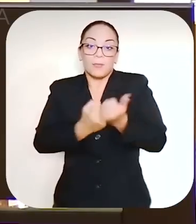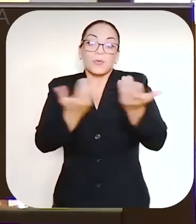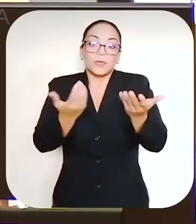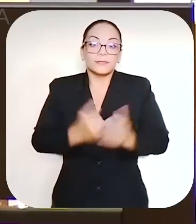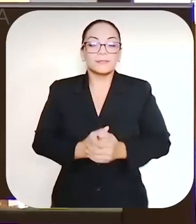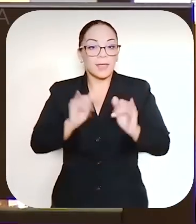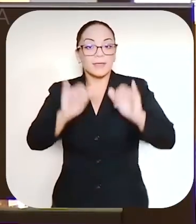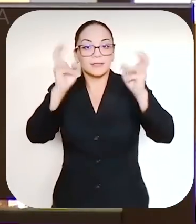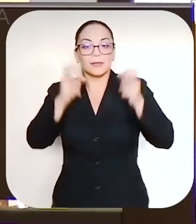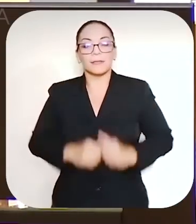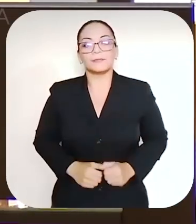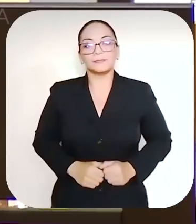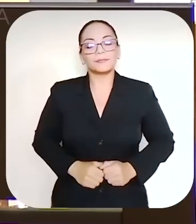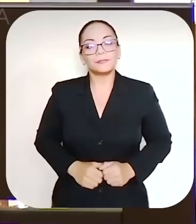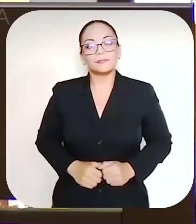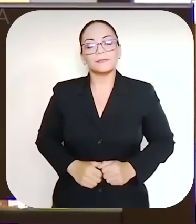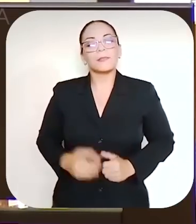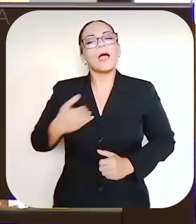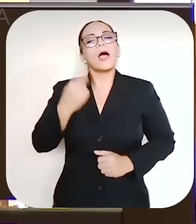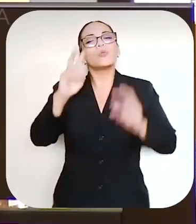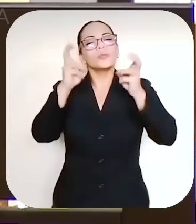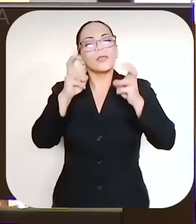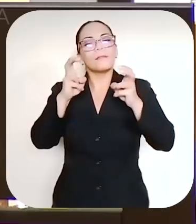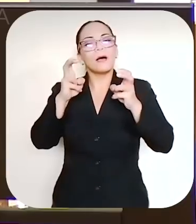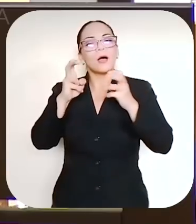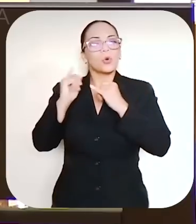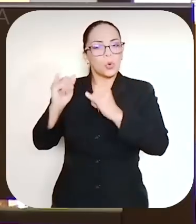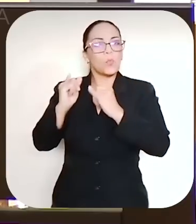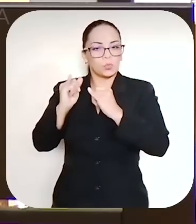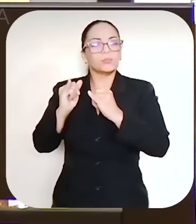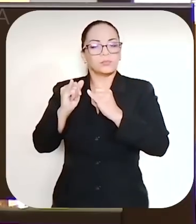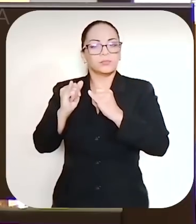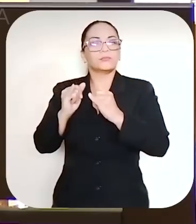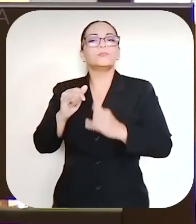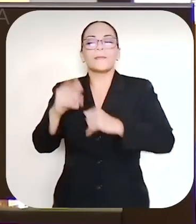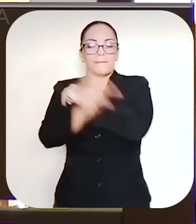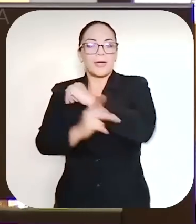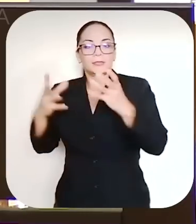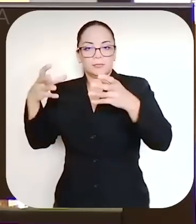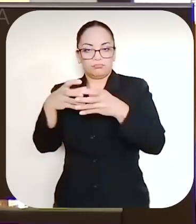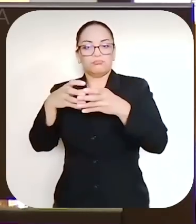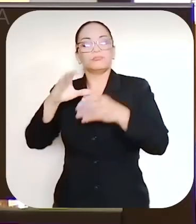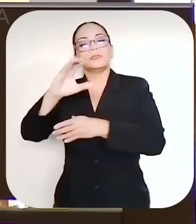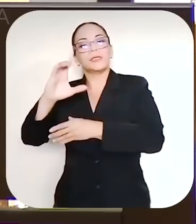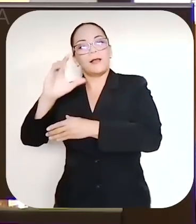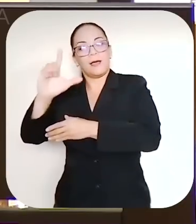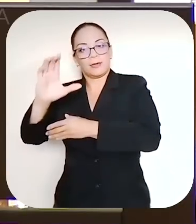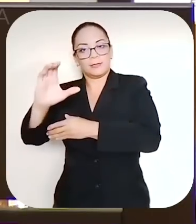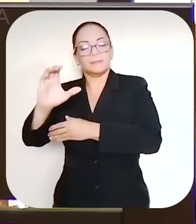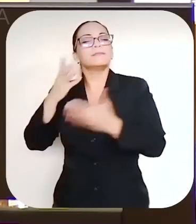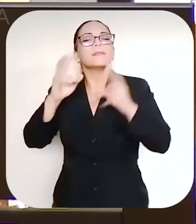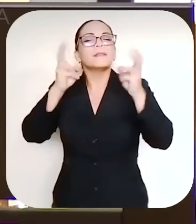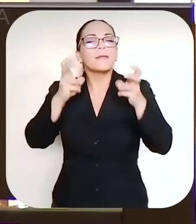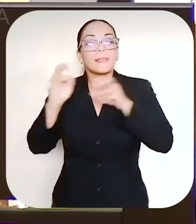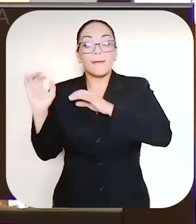consecuentes En ese sentido tenemos un tema común y serio en los países de celac que es el